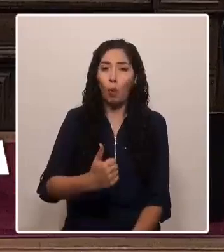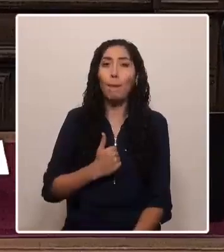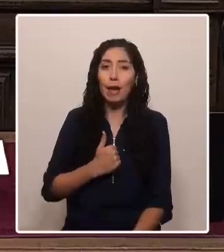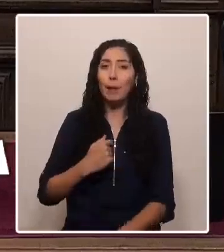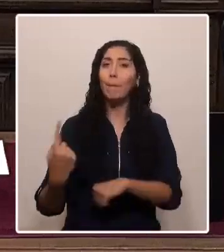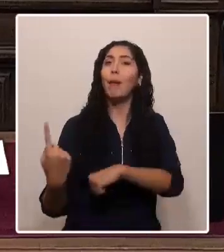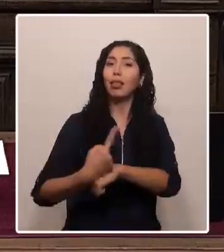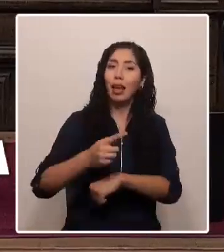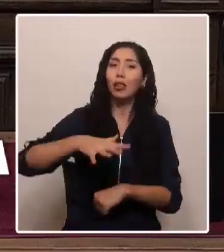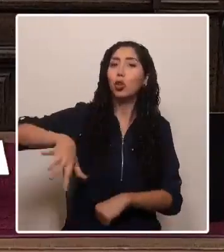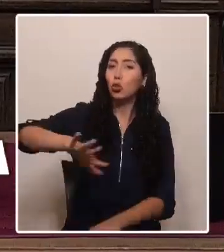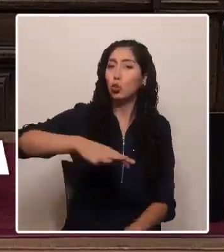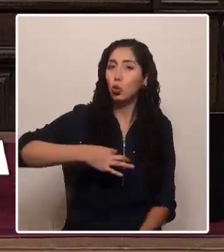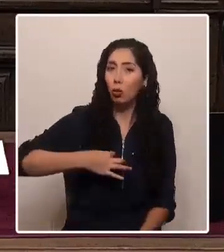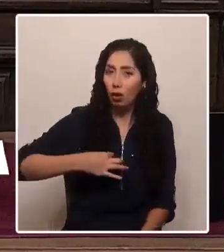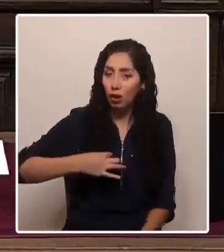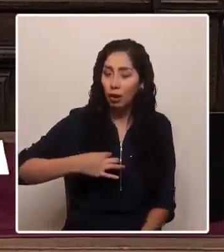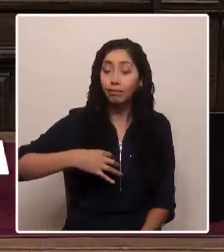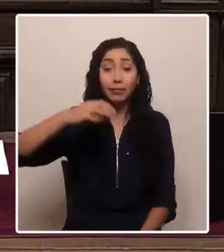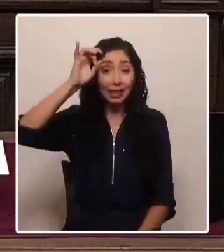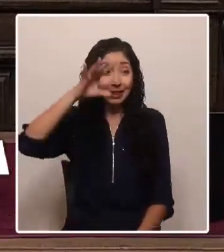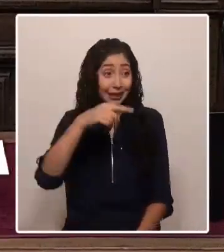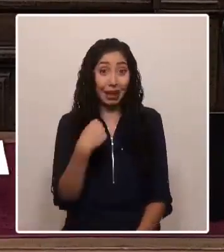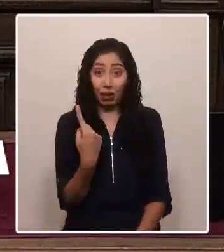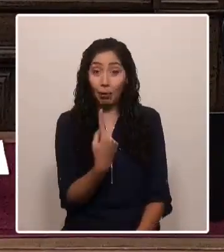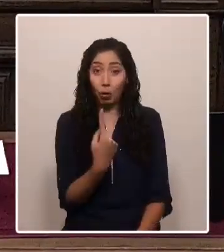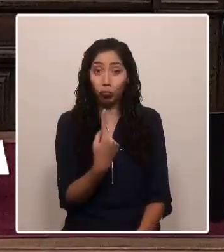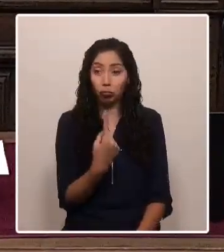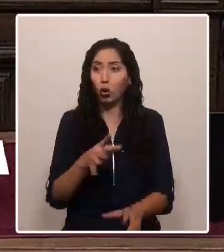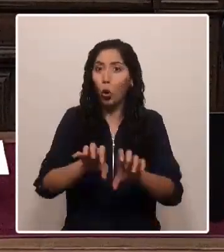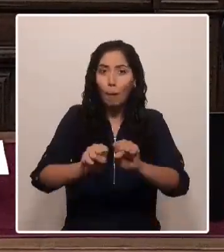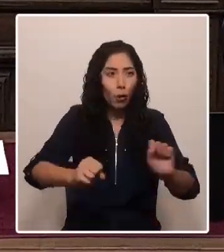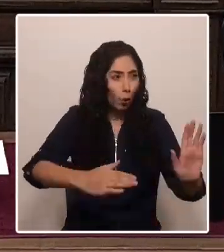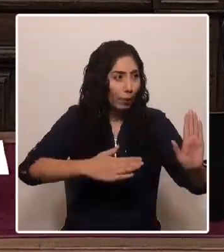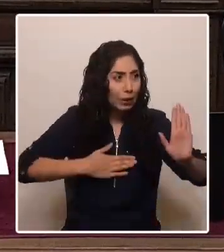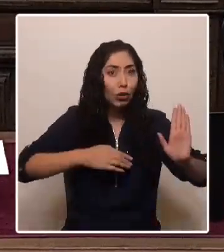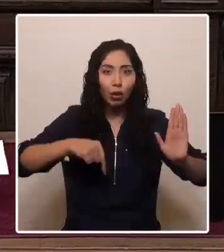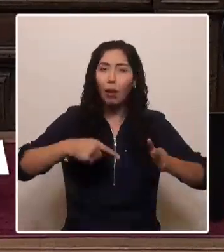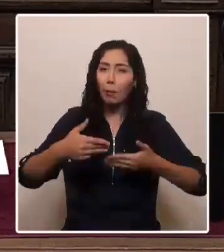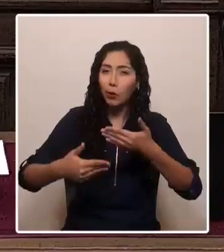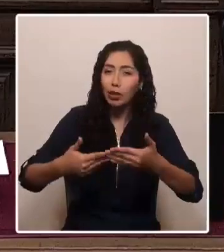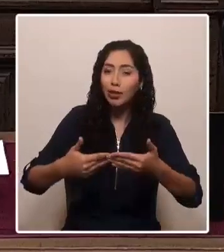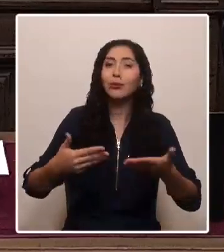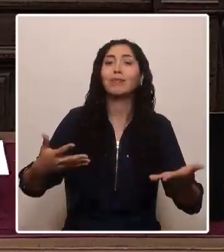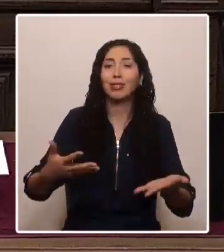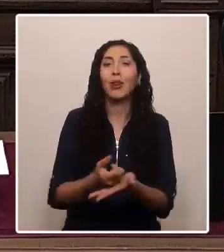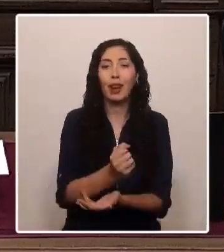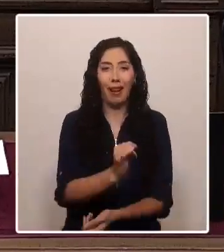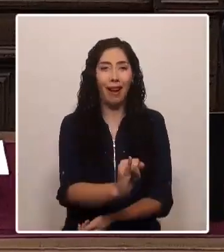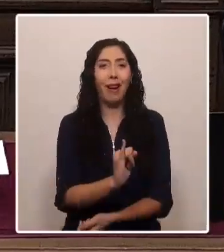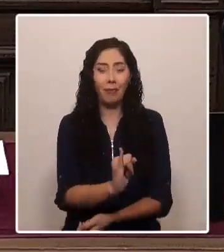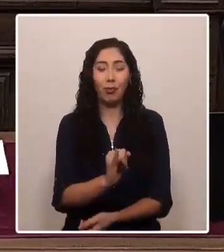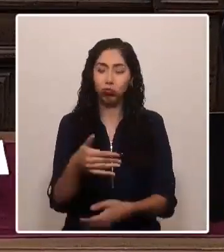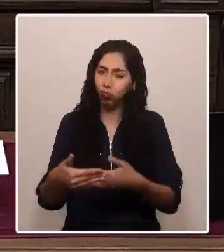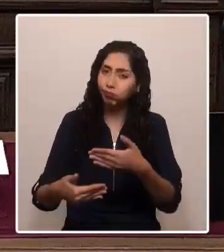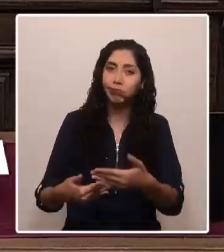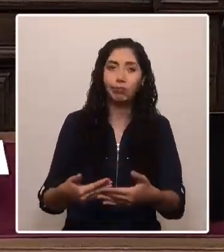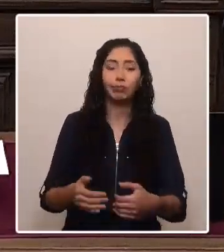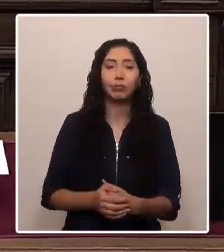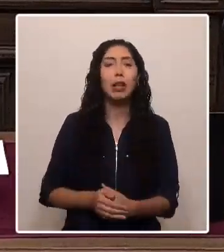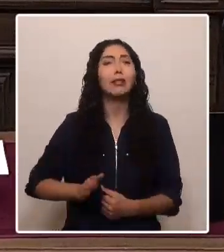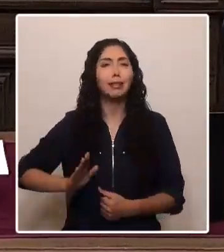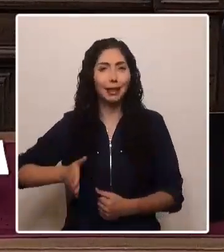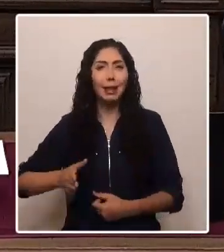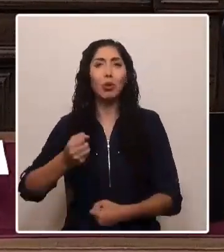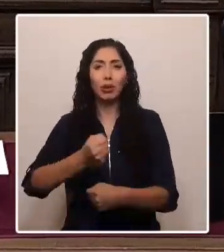ciudadanía. Sabemos que con el compromiso de todas y todos en este proceso lo vamos a lograr y vamos a salir adelante. Sigamos